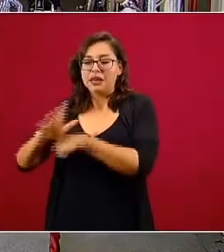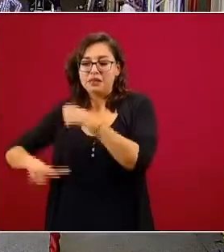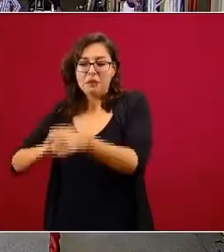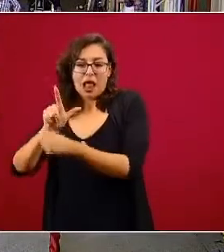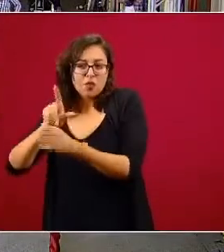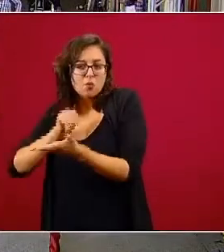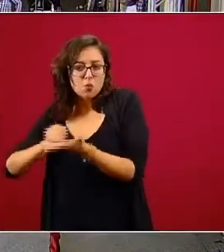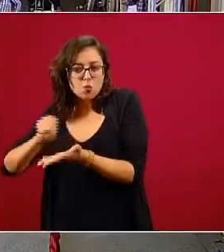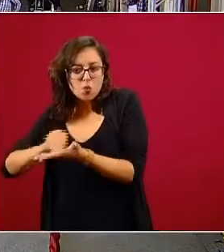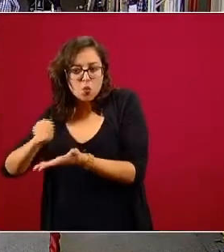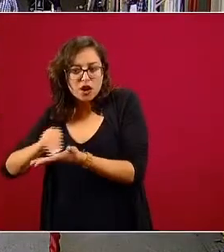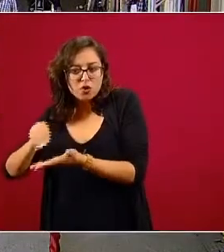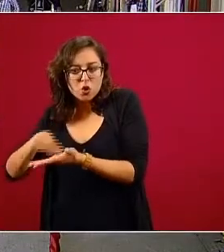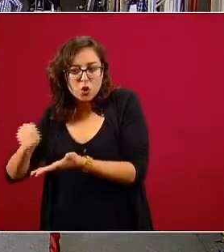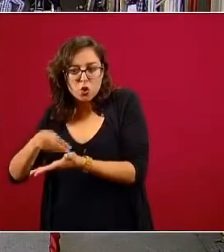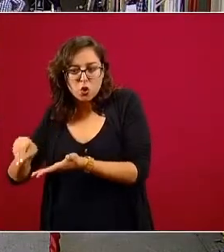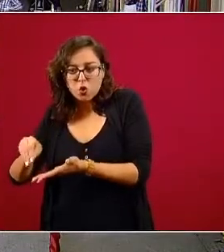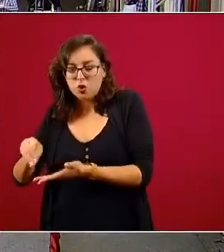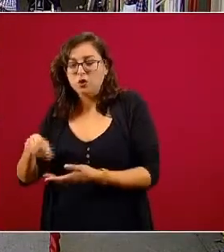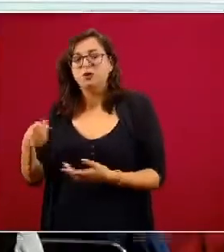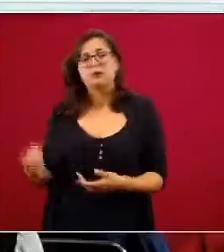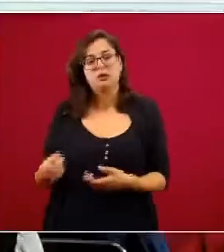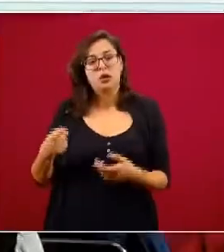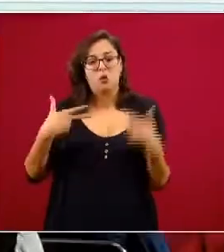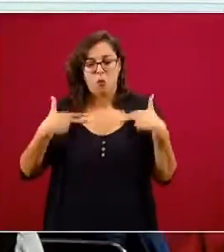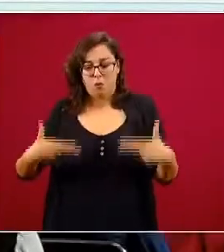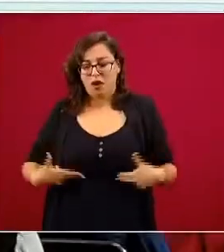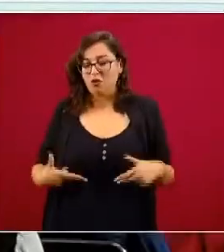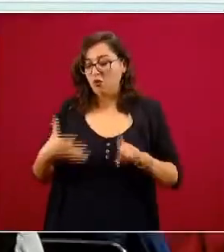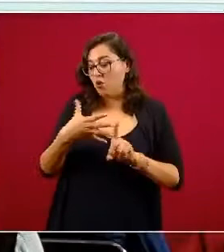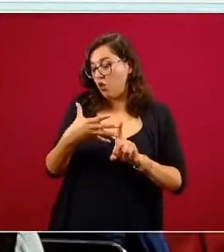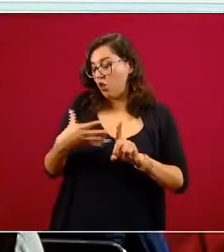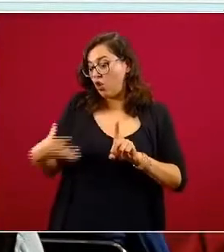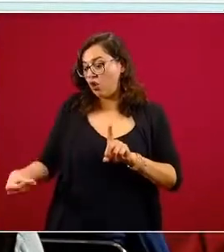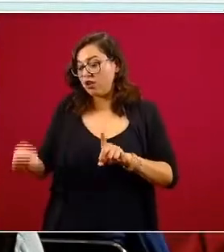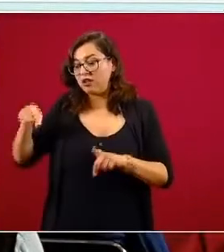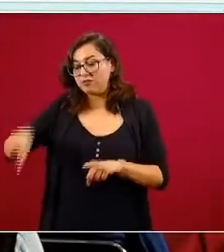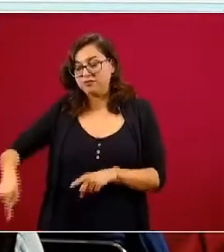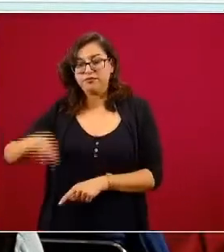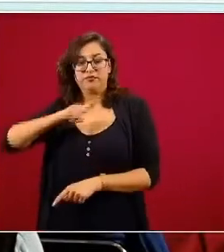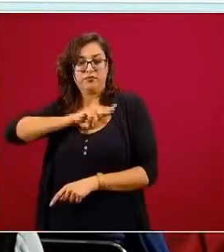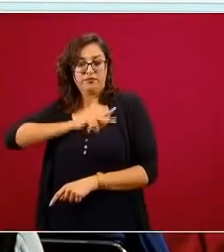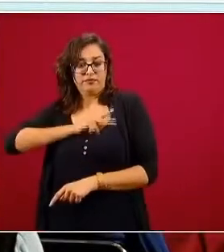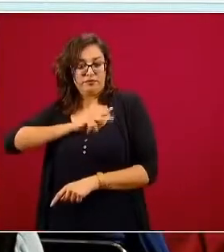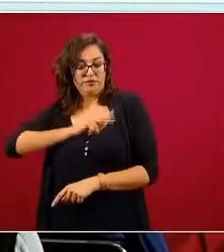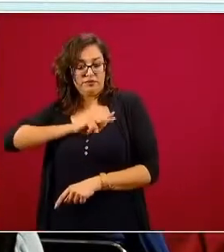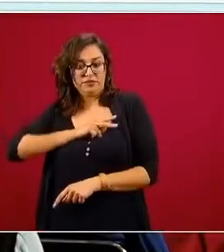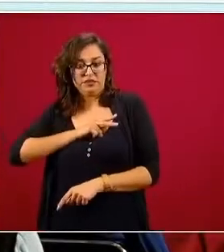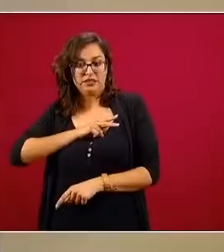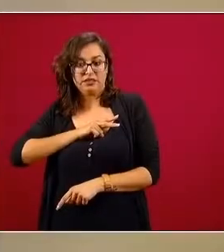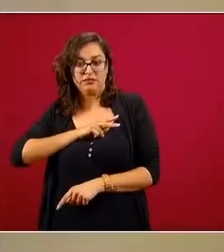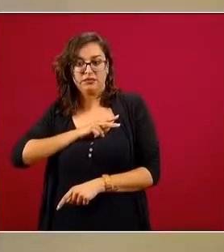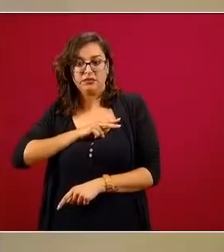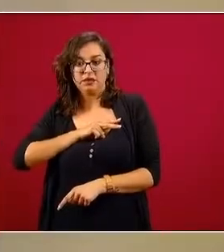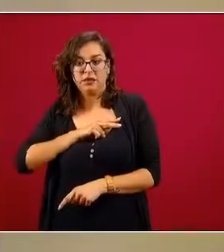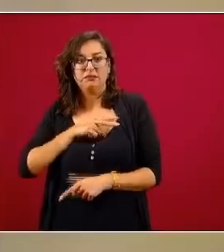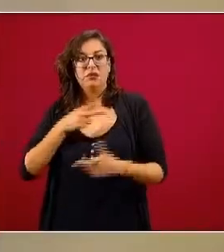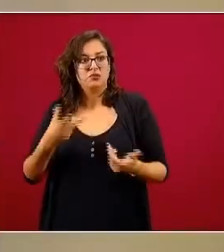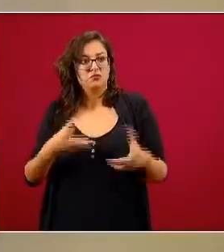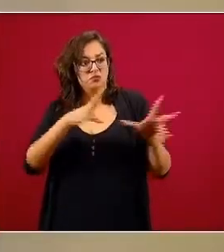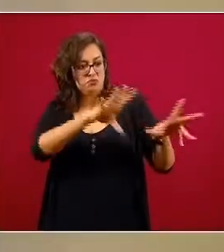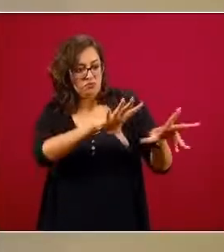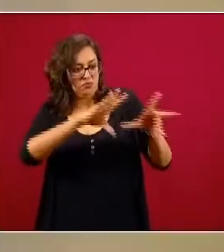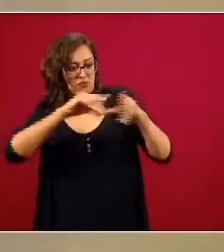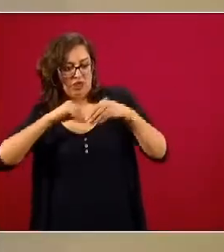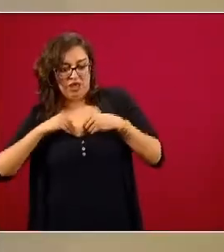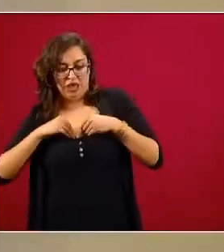puercos. Se infectan de un ser humano y tienen el virus que tenía circulando la especie humana.